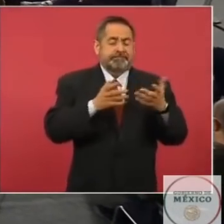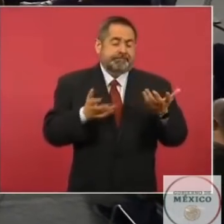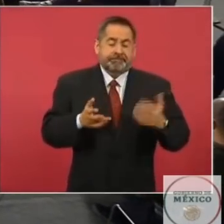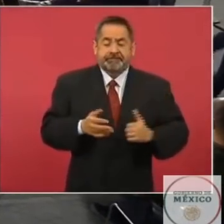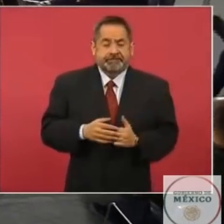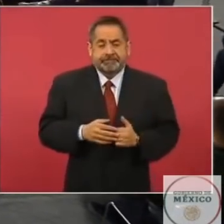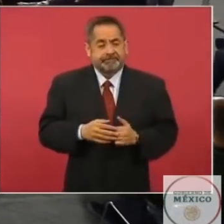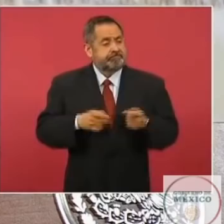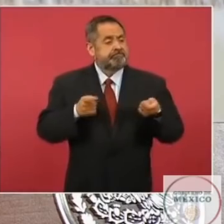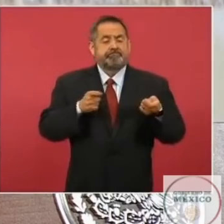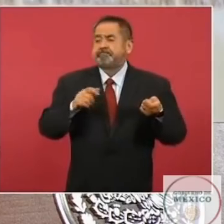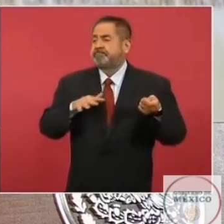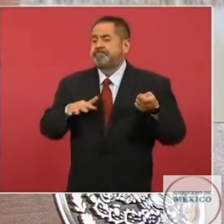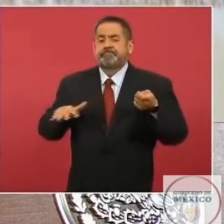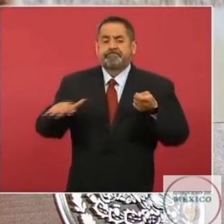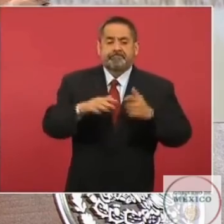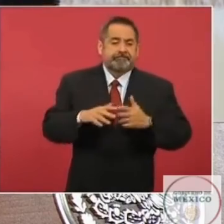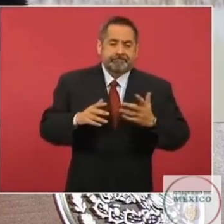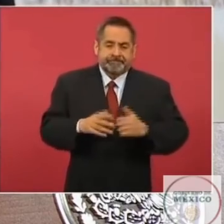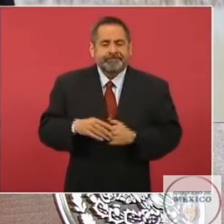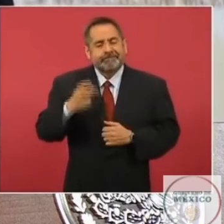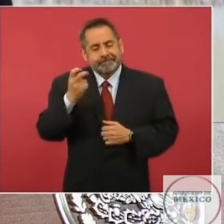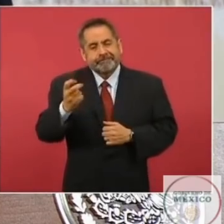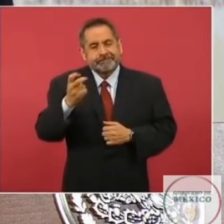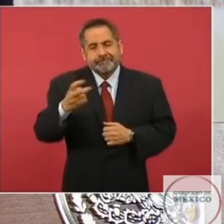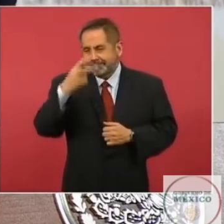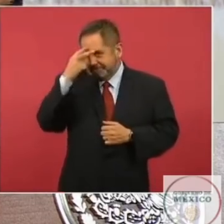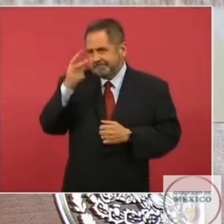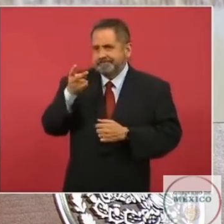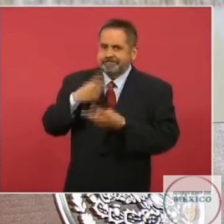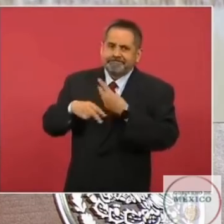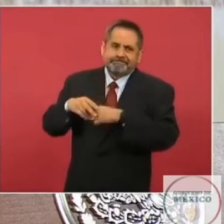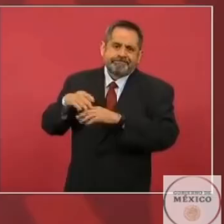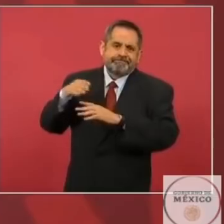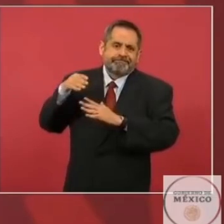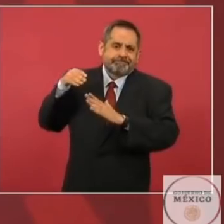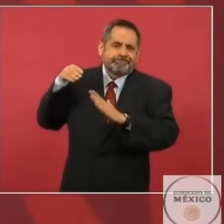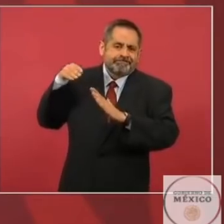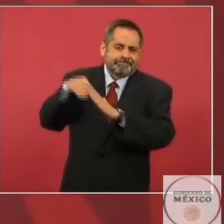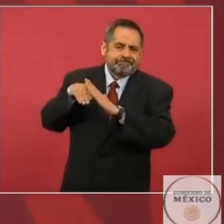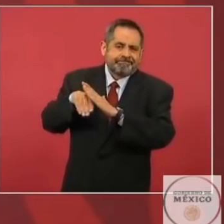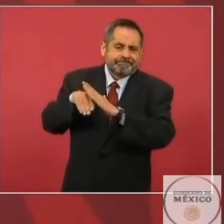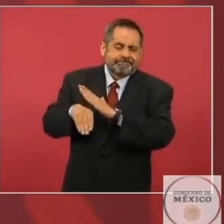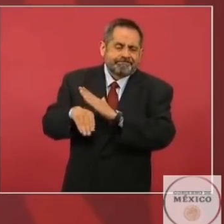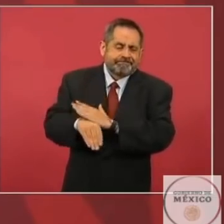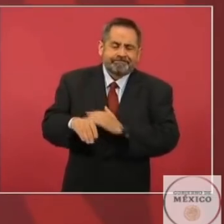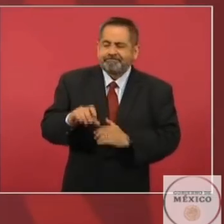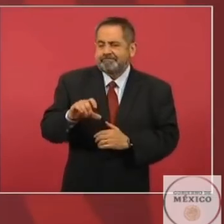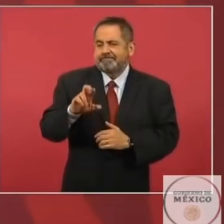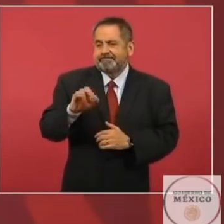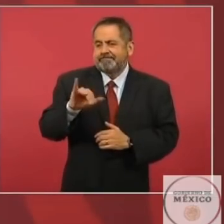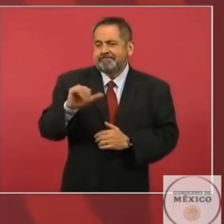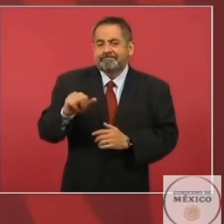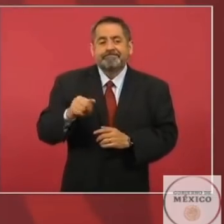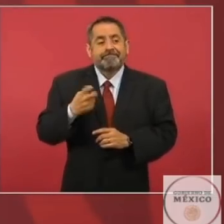le preguntan que qué opinaba de ese tema de Cuauhtémoc Gutiérrez. Vamos a escuchar la